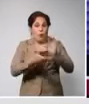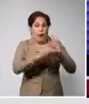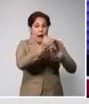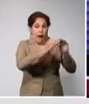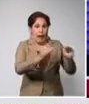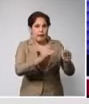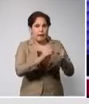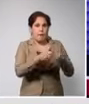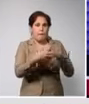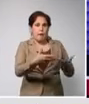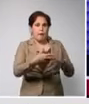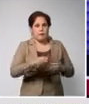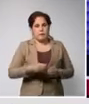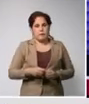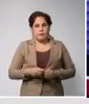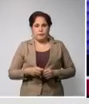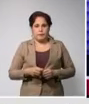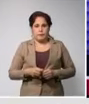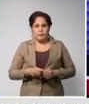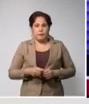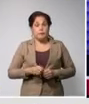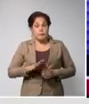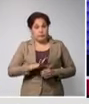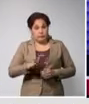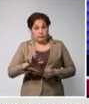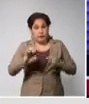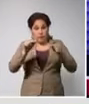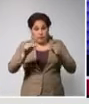disminuyendo, y que ya con estas